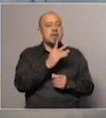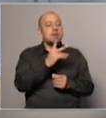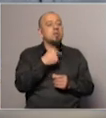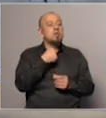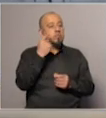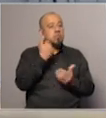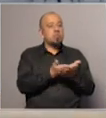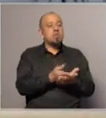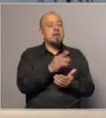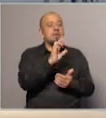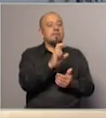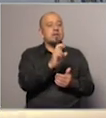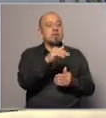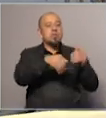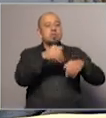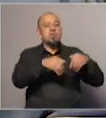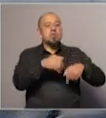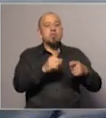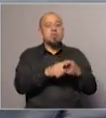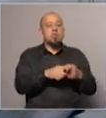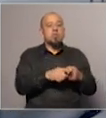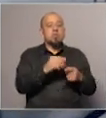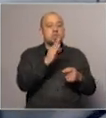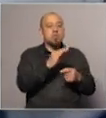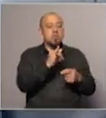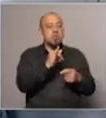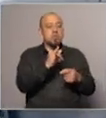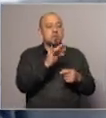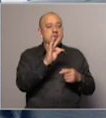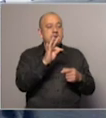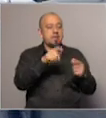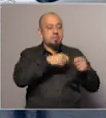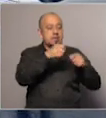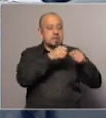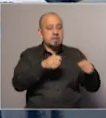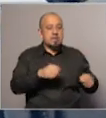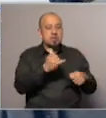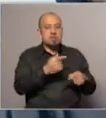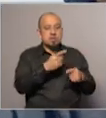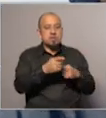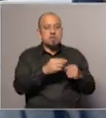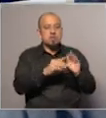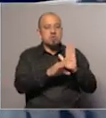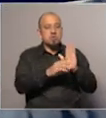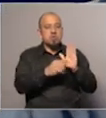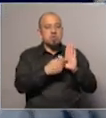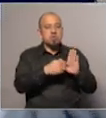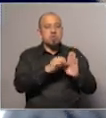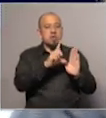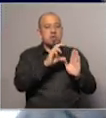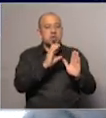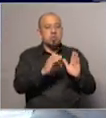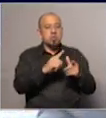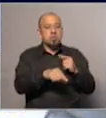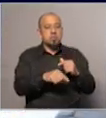propuesta de referéndum que el pit-cnt por lo pronto se impulsan contra la vigente ley urgente consideración que la inter social que